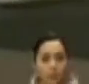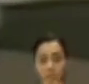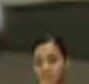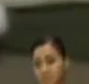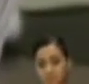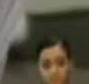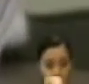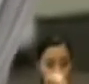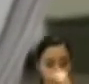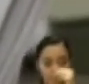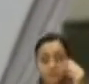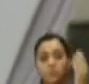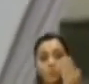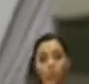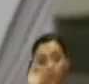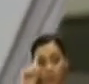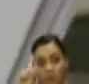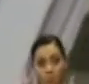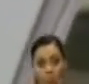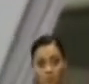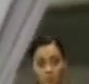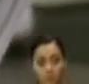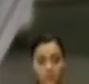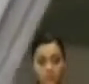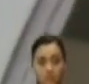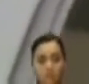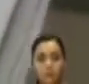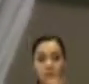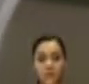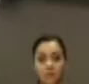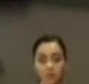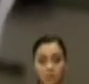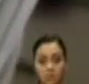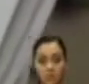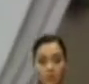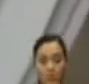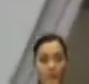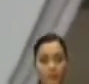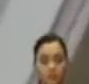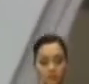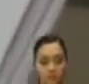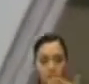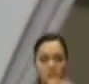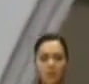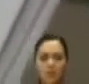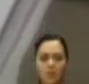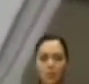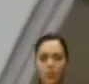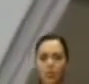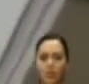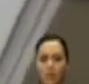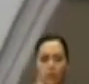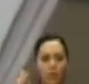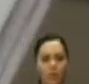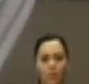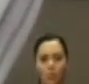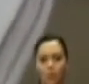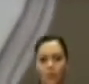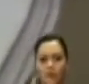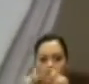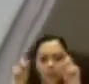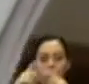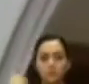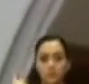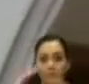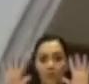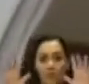gremios. Un nuevo acuerdo emitido por el Ministerio de Trabajo delimita los tiempos y las condiciones que deberán cumplir las empresas que cuenten